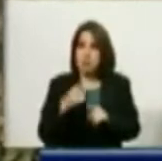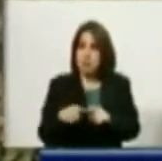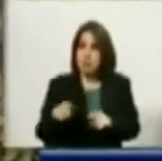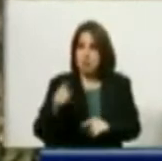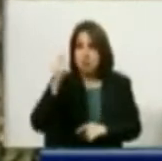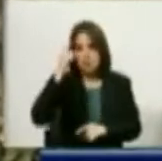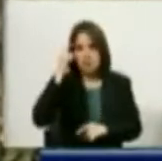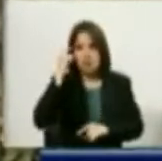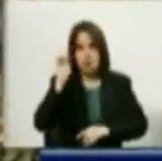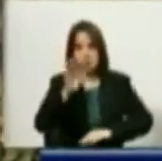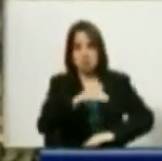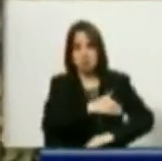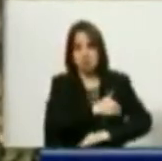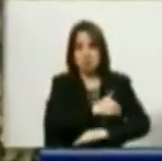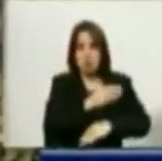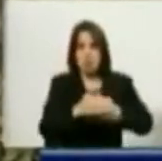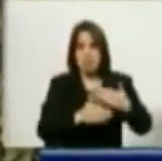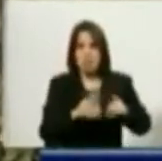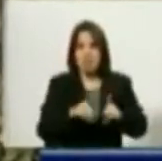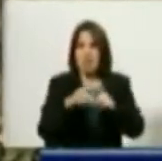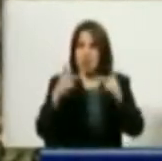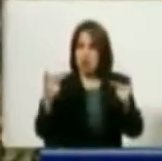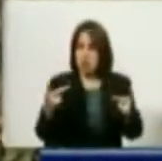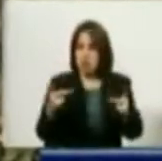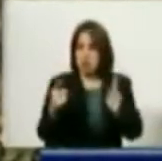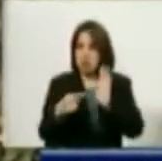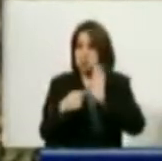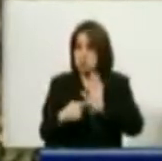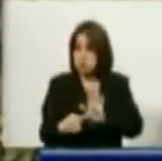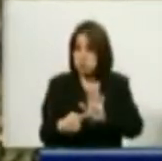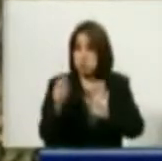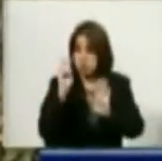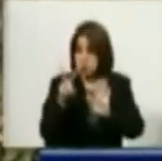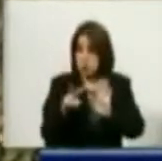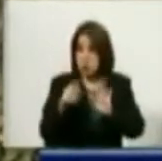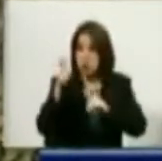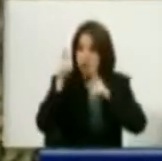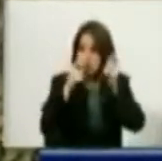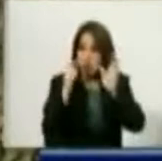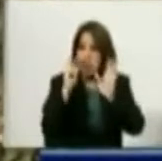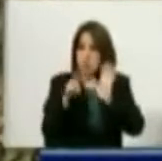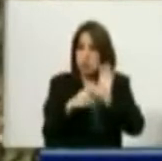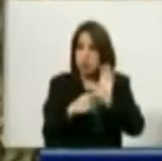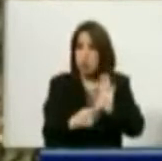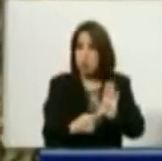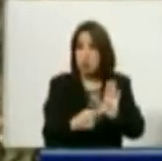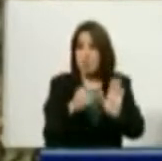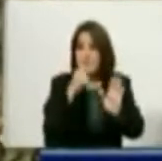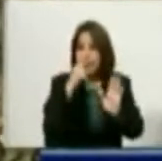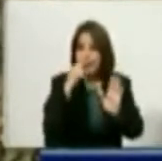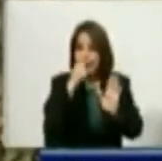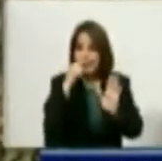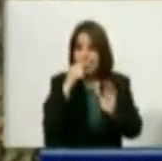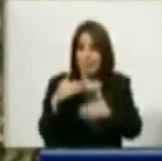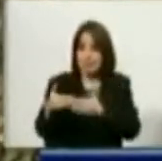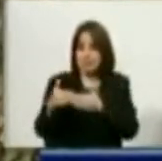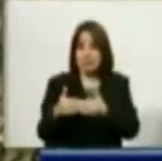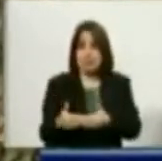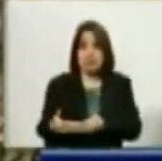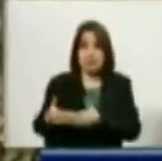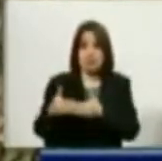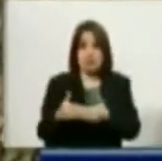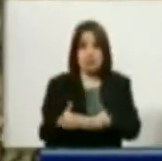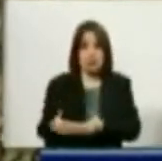debajo del brazo y se lo mostré le dio esto Antes había sido el ataque de Estados Unidos